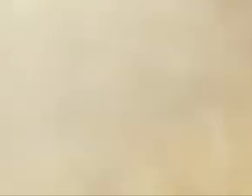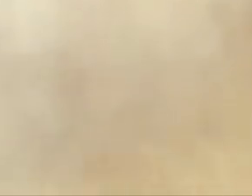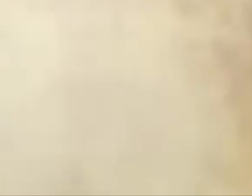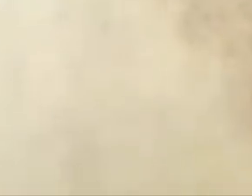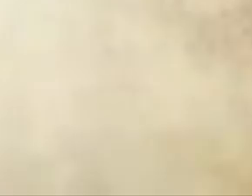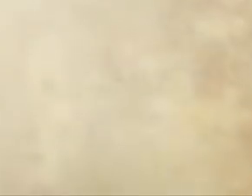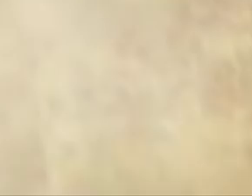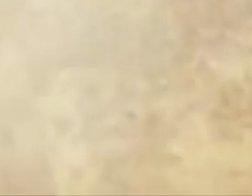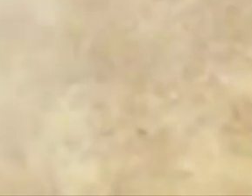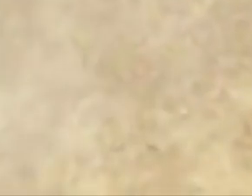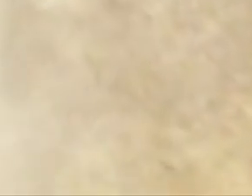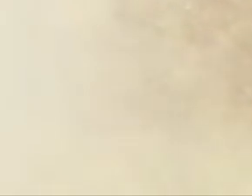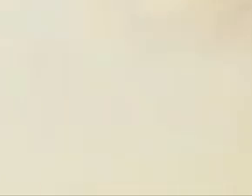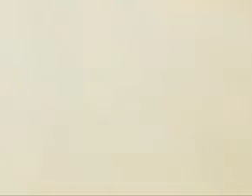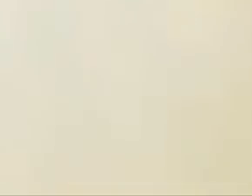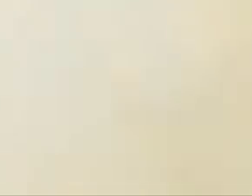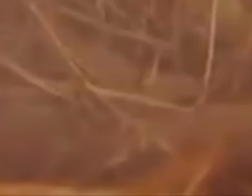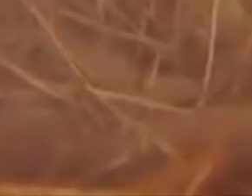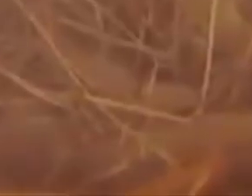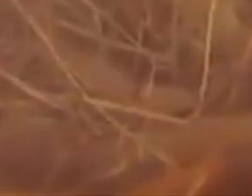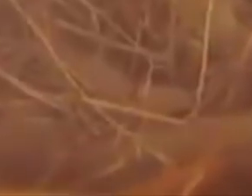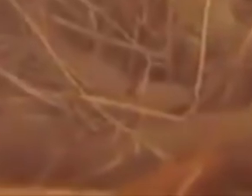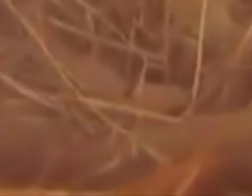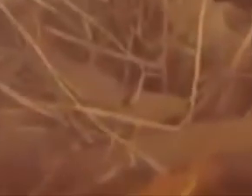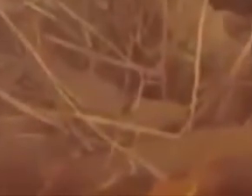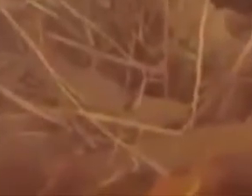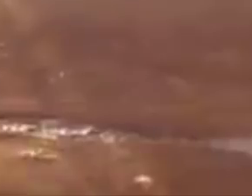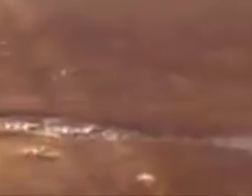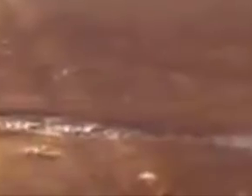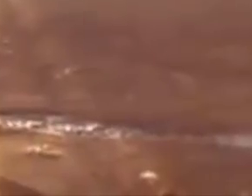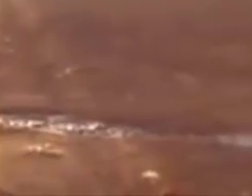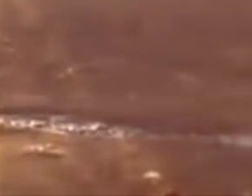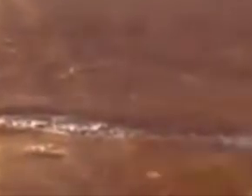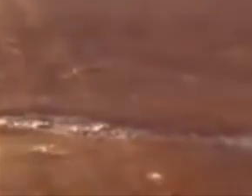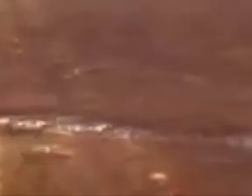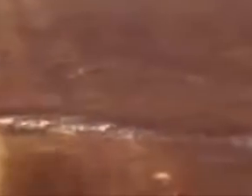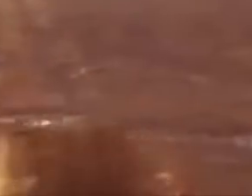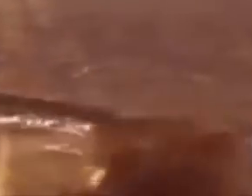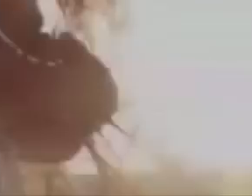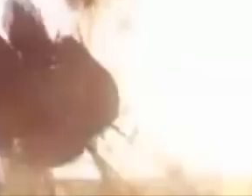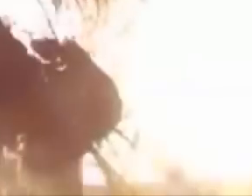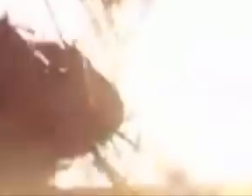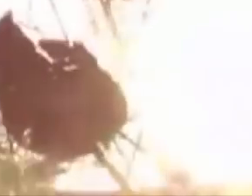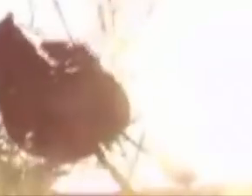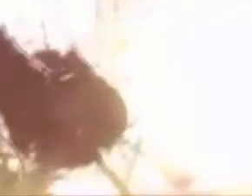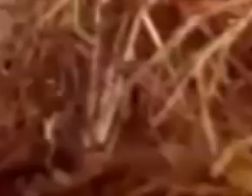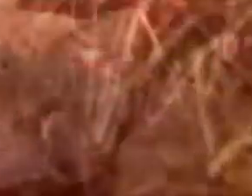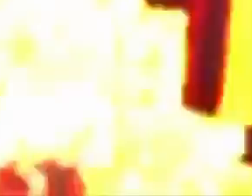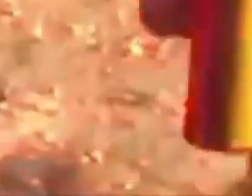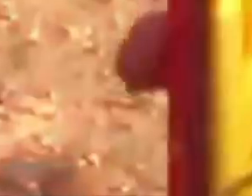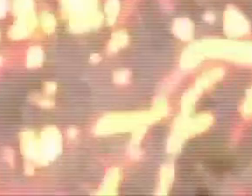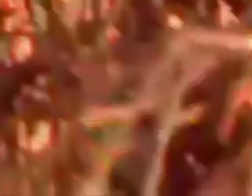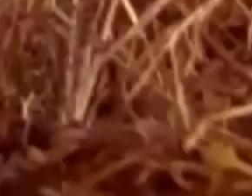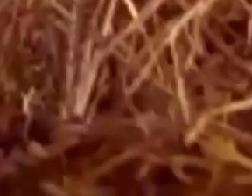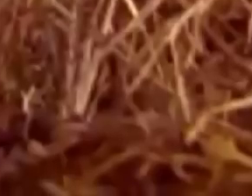la quema de objetos y basura en las vías públicas. No contaminemos el aire que respiramos.